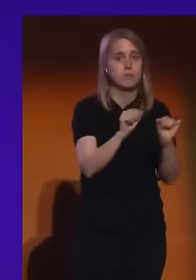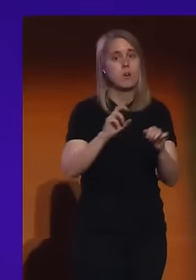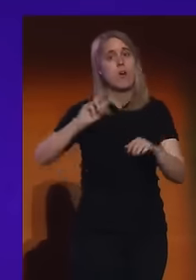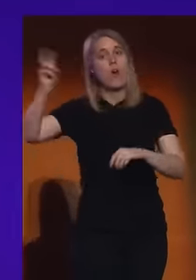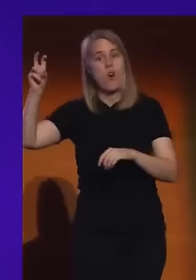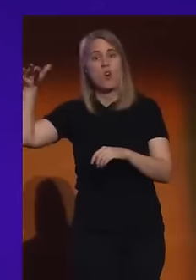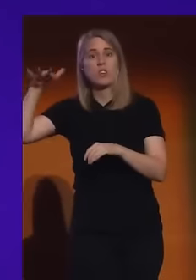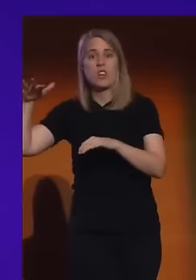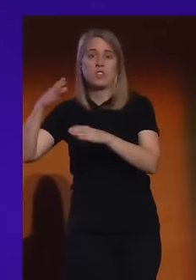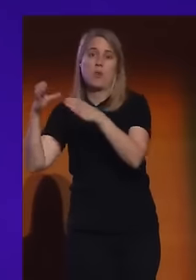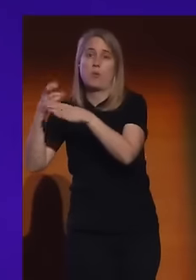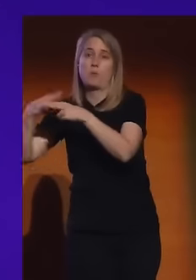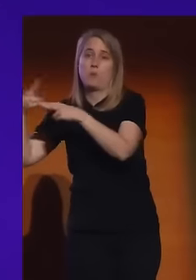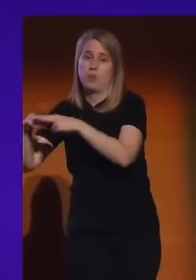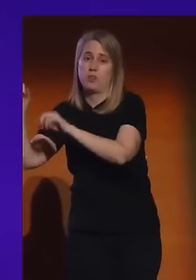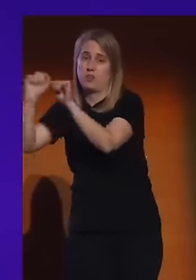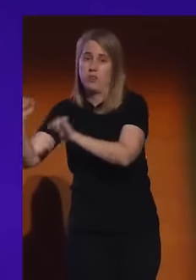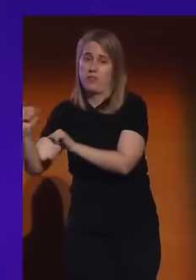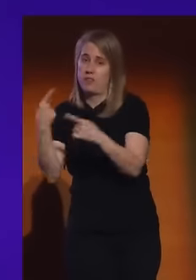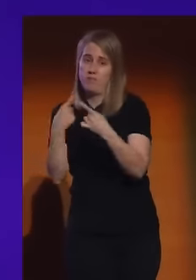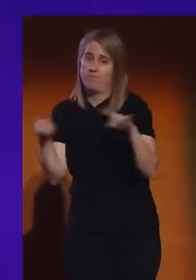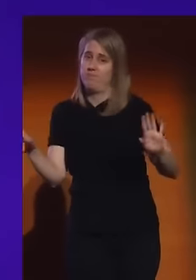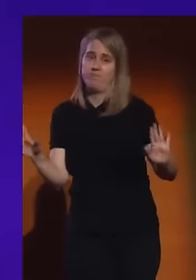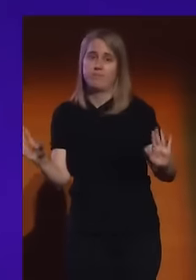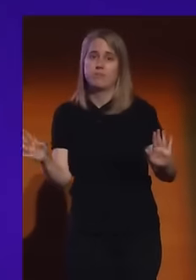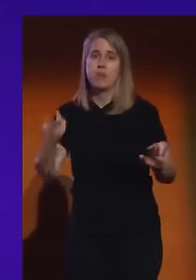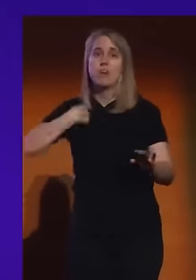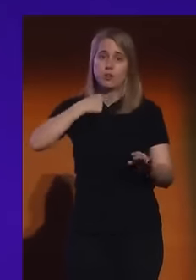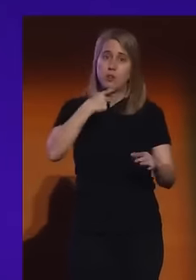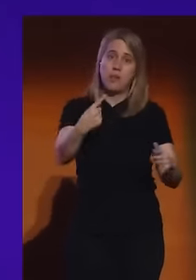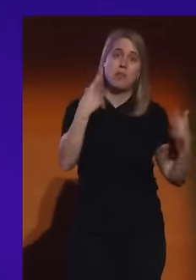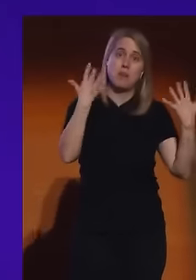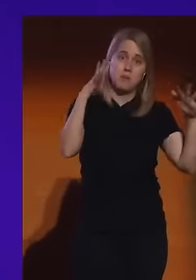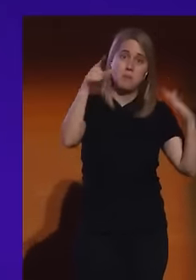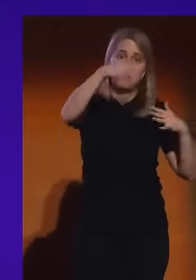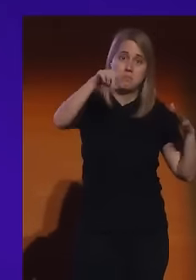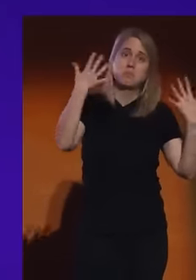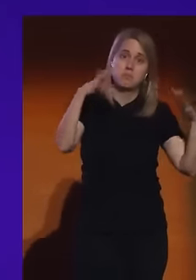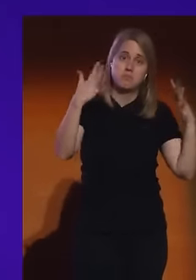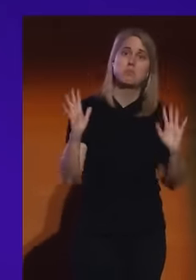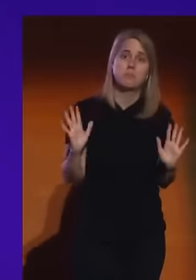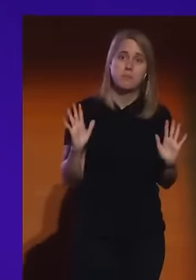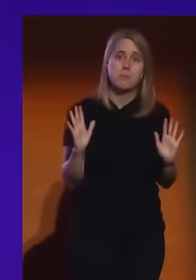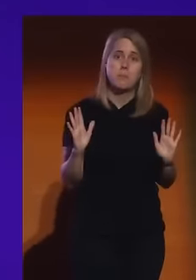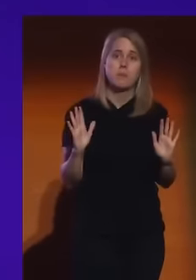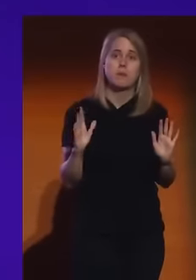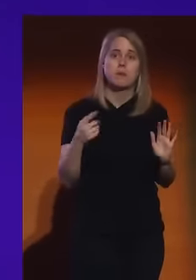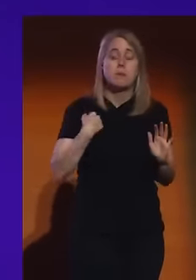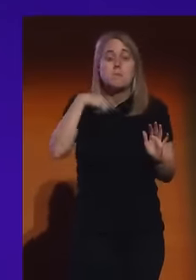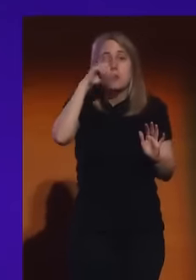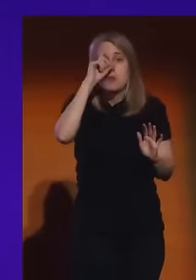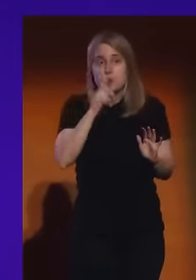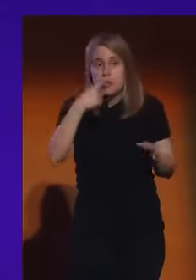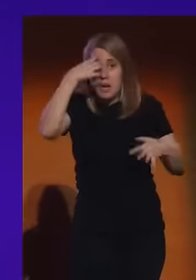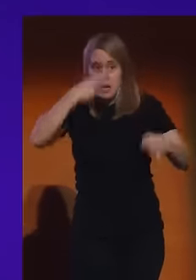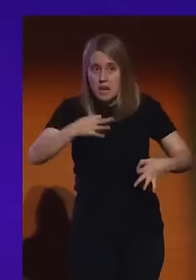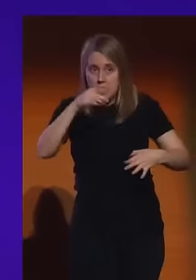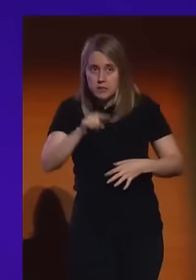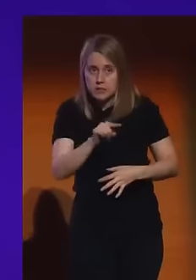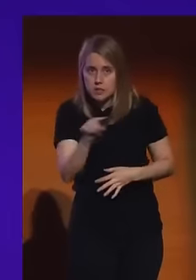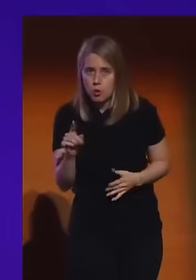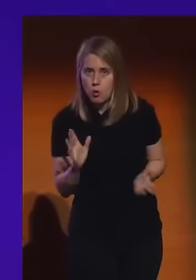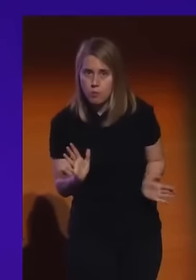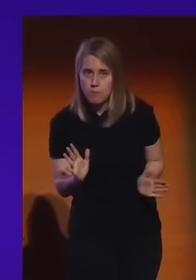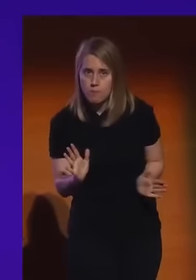que defen otras fuerzas políticas esaten genen eta choten guin no sé si os lo creíais del